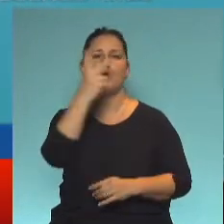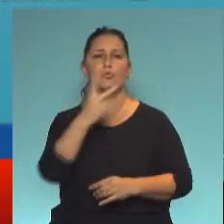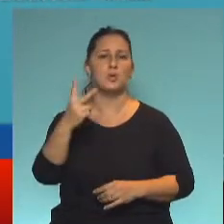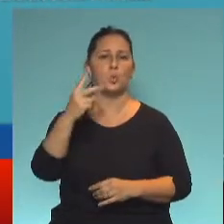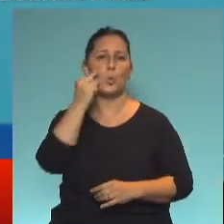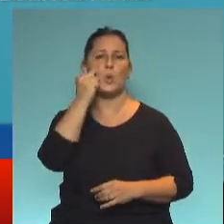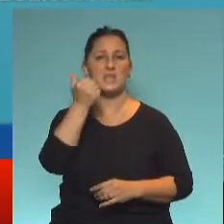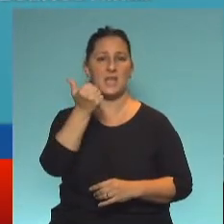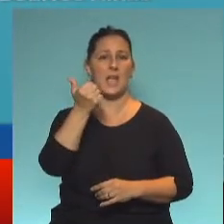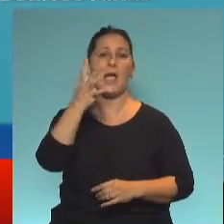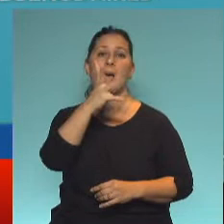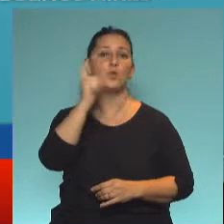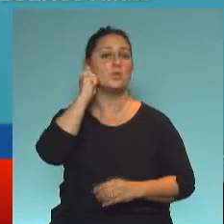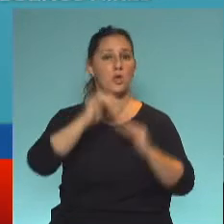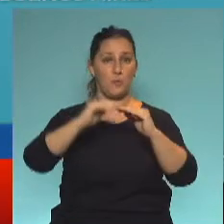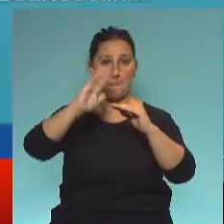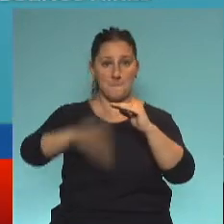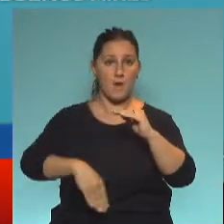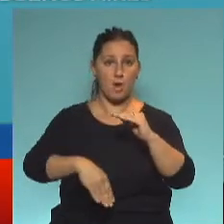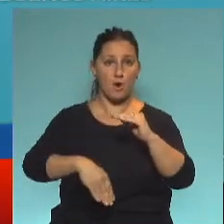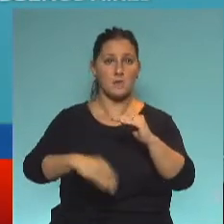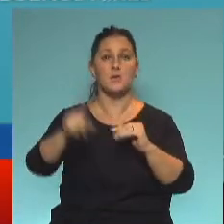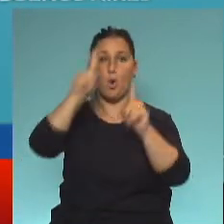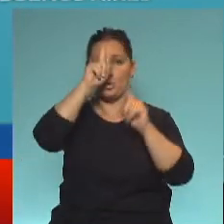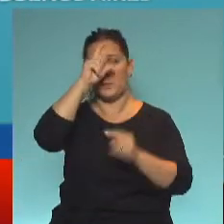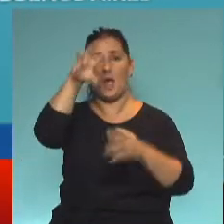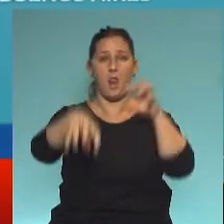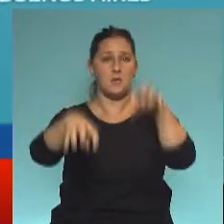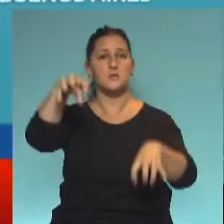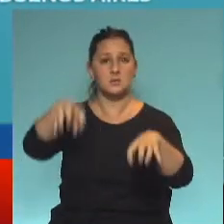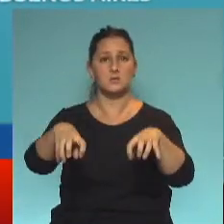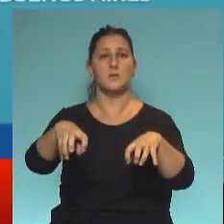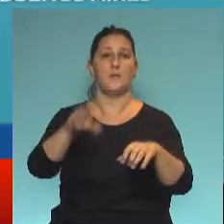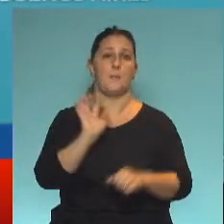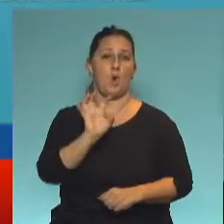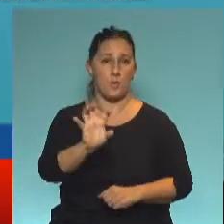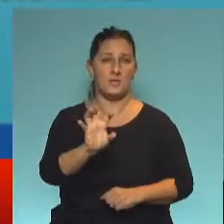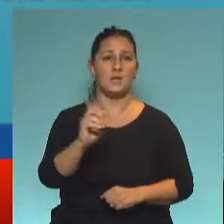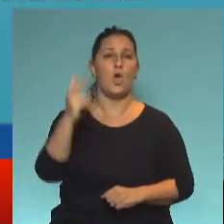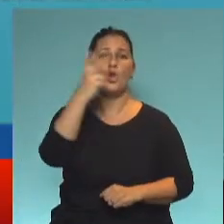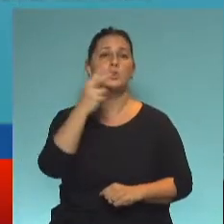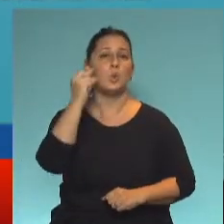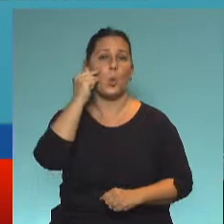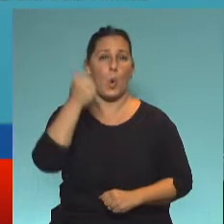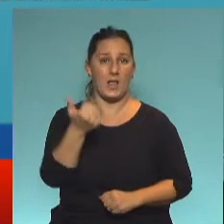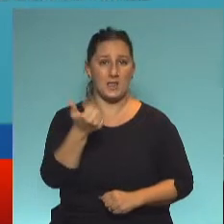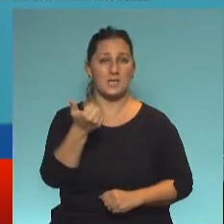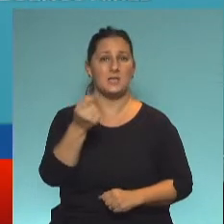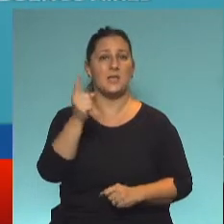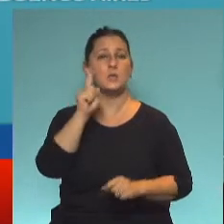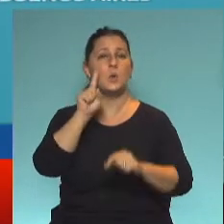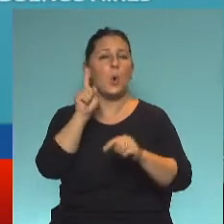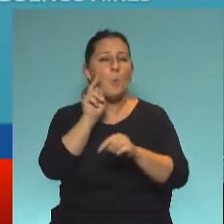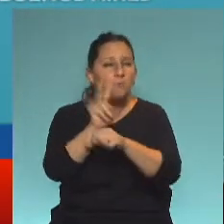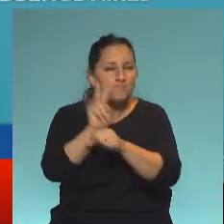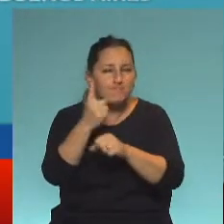246 menores de 14 años en hospitales, clínicas de la provincia, 246 en cuidados